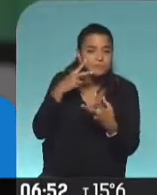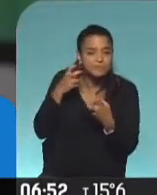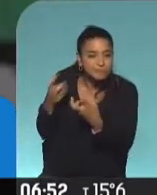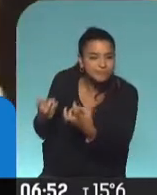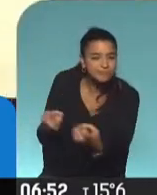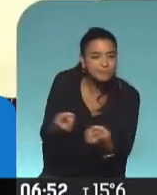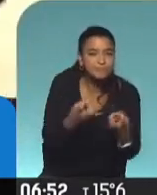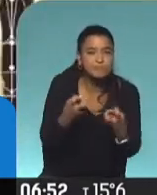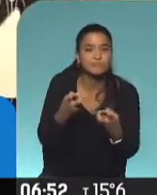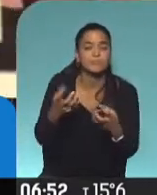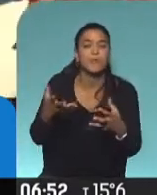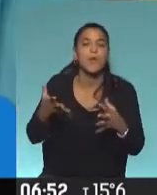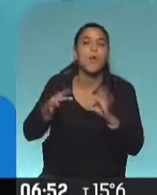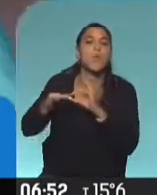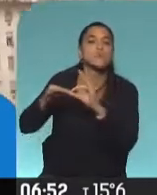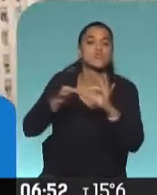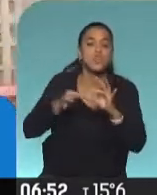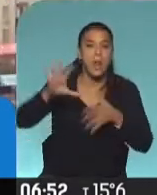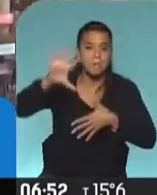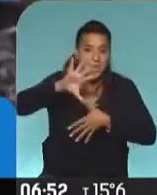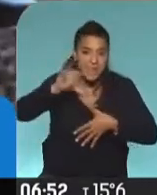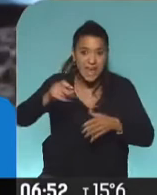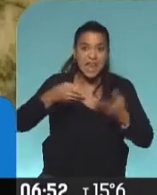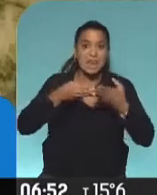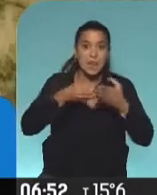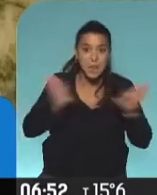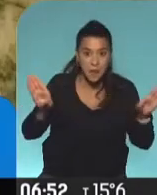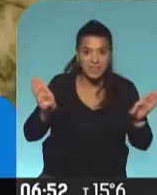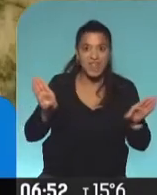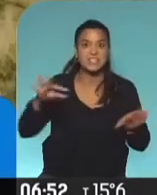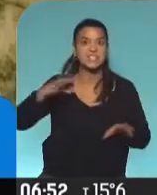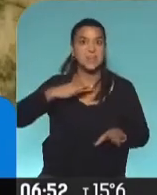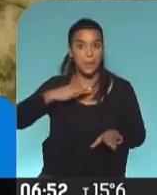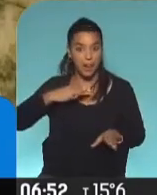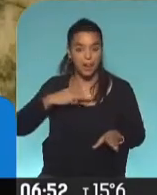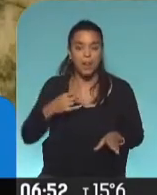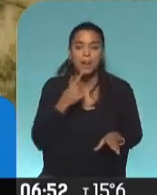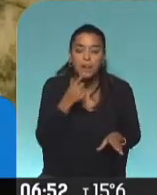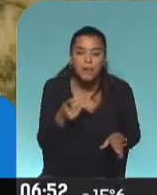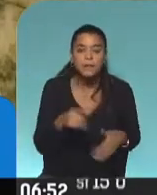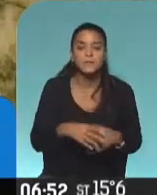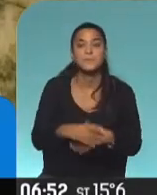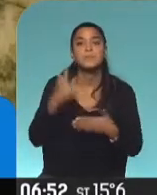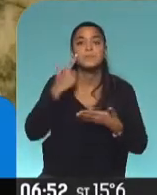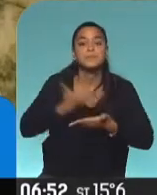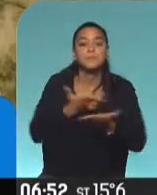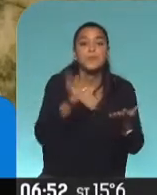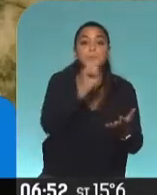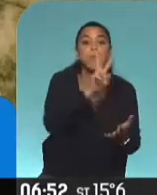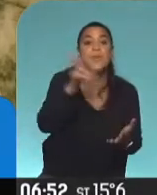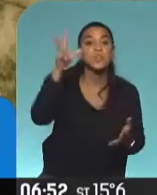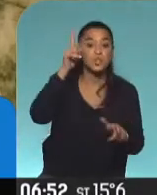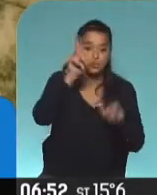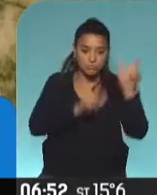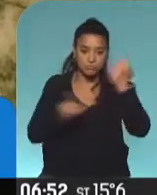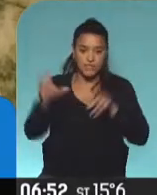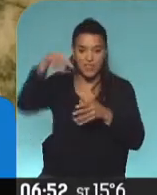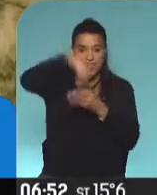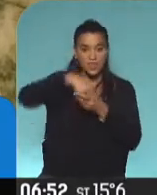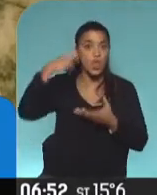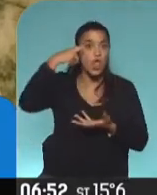hizo la Unión Americana de las Libertades Civiles, ACLU, donde mostró que 28 miembros del